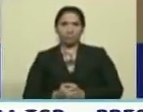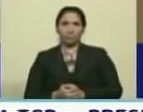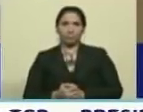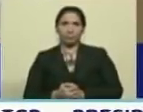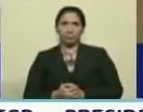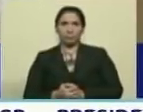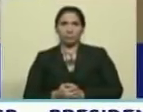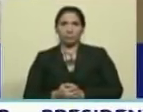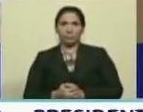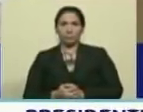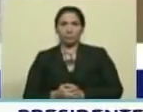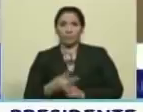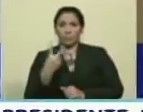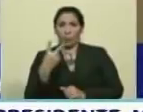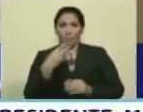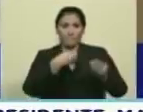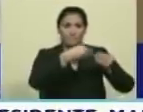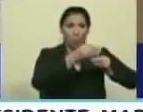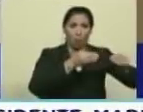Dos modelos,